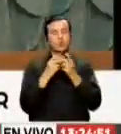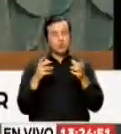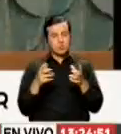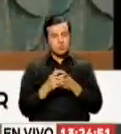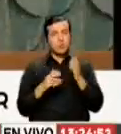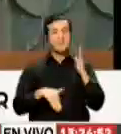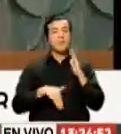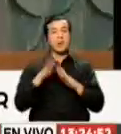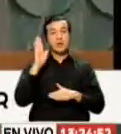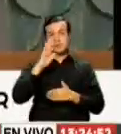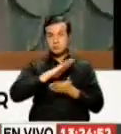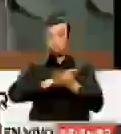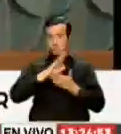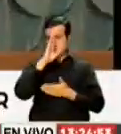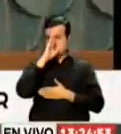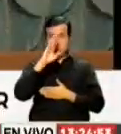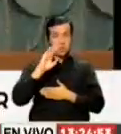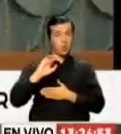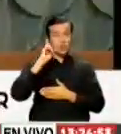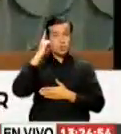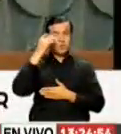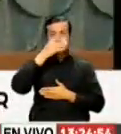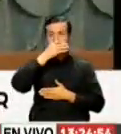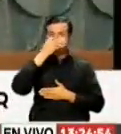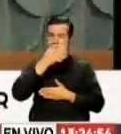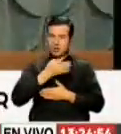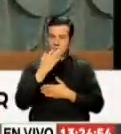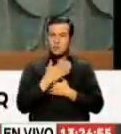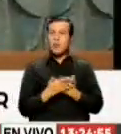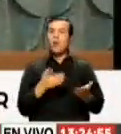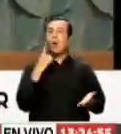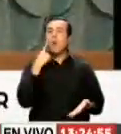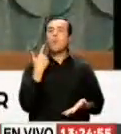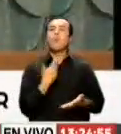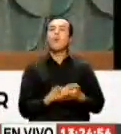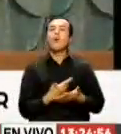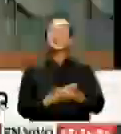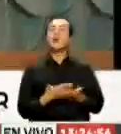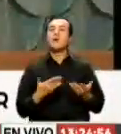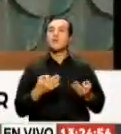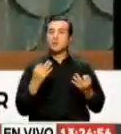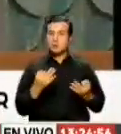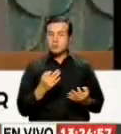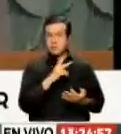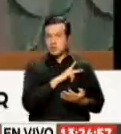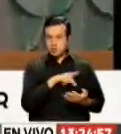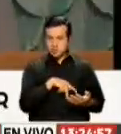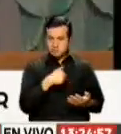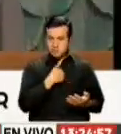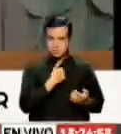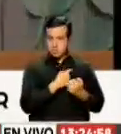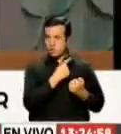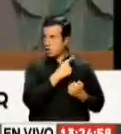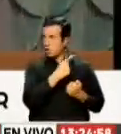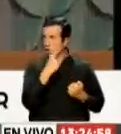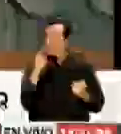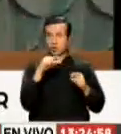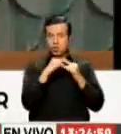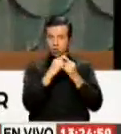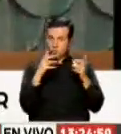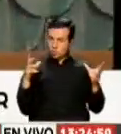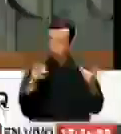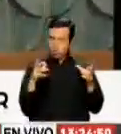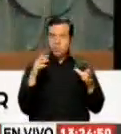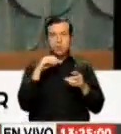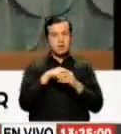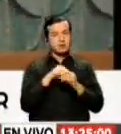que la transparencia es la única forma de demostrar el cómo se es individual y colectivamente dentro